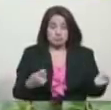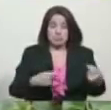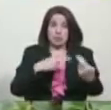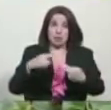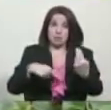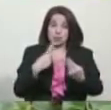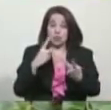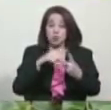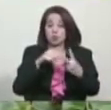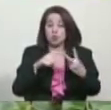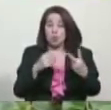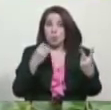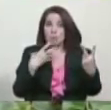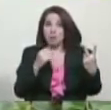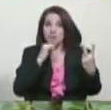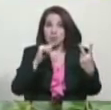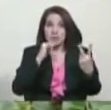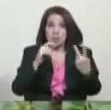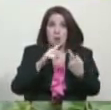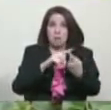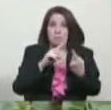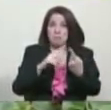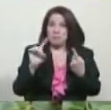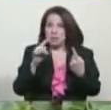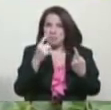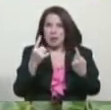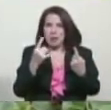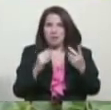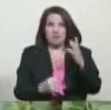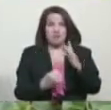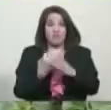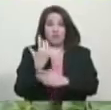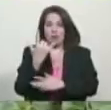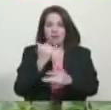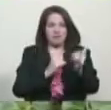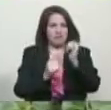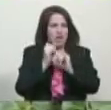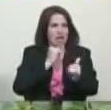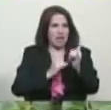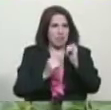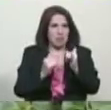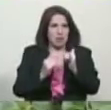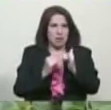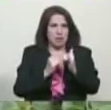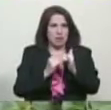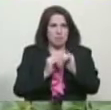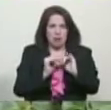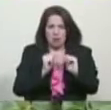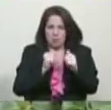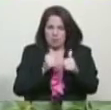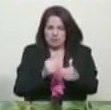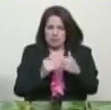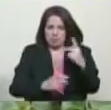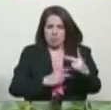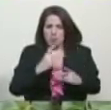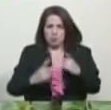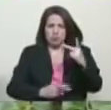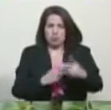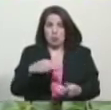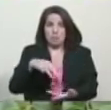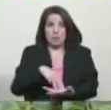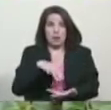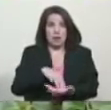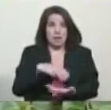noticias. La primera, que ya están llegando las primeras maticas bebé para incrementar la producción de anturios en Miranda.